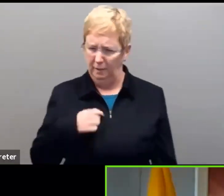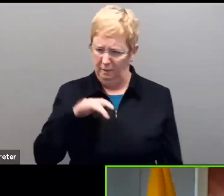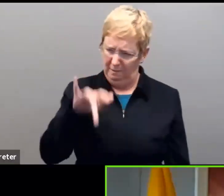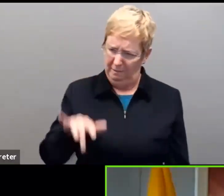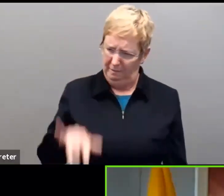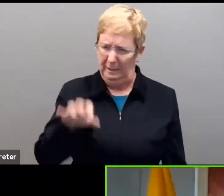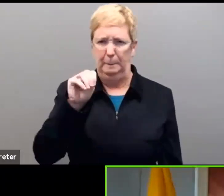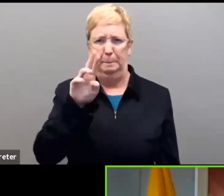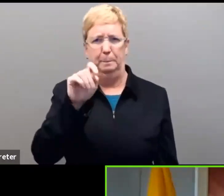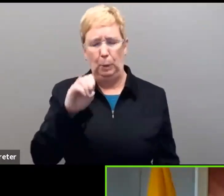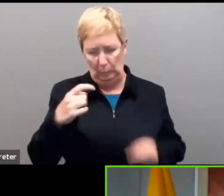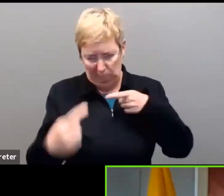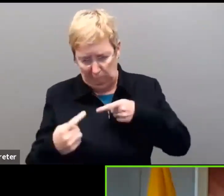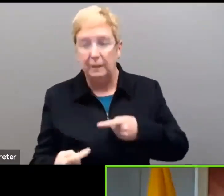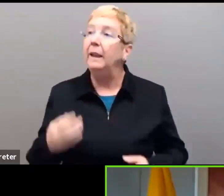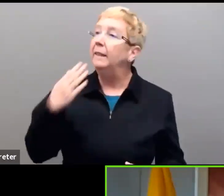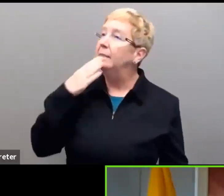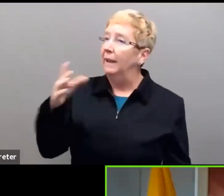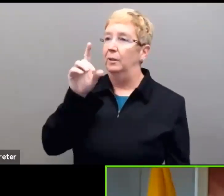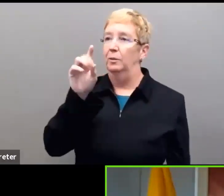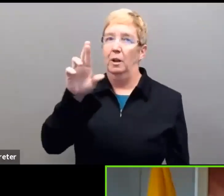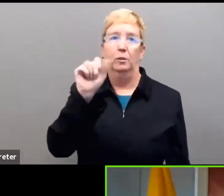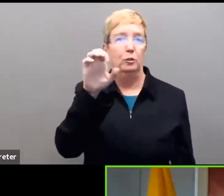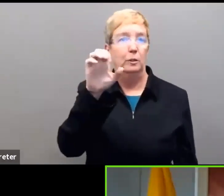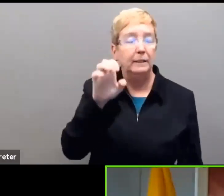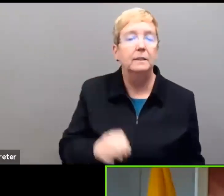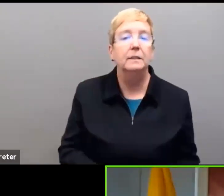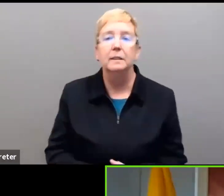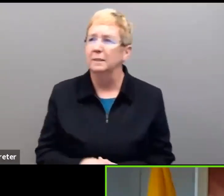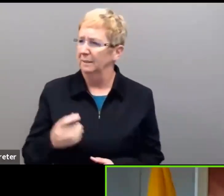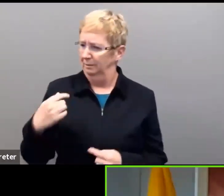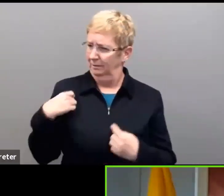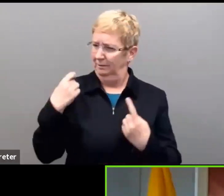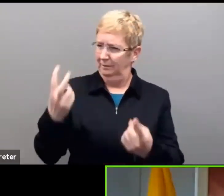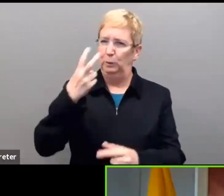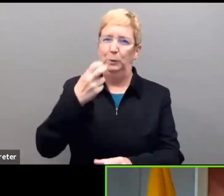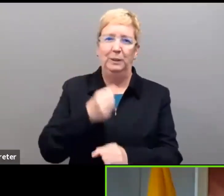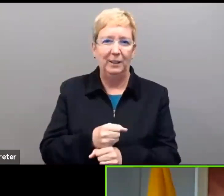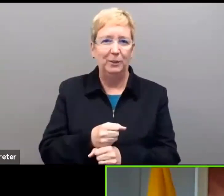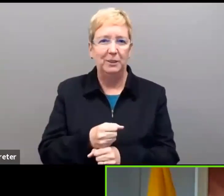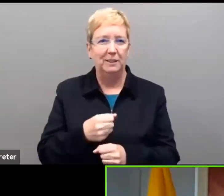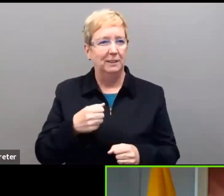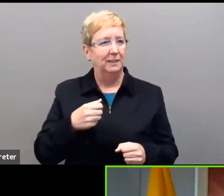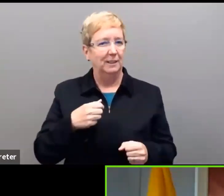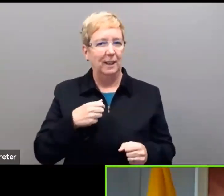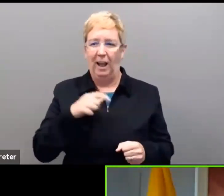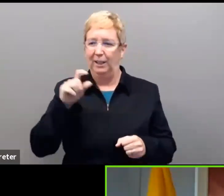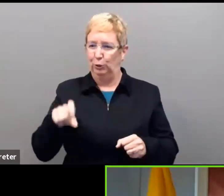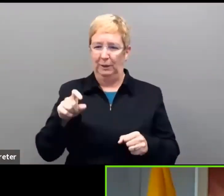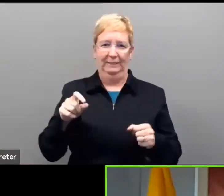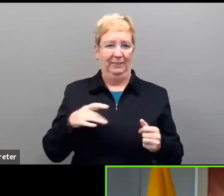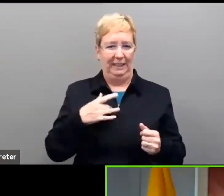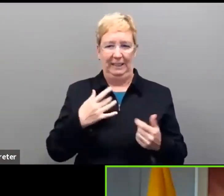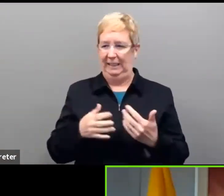distancia social, continúen recibiendo su tratamiento médico para que no se atrasen. Con esto, señora gobernadora, le paso